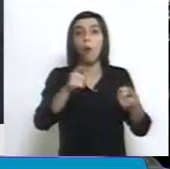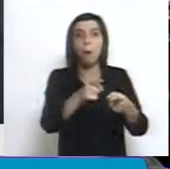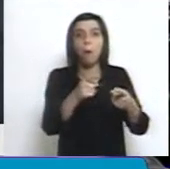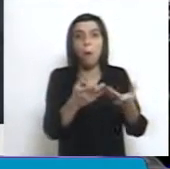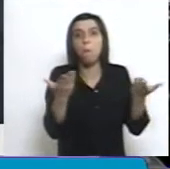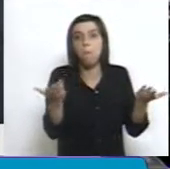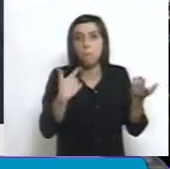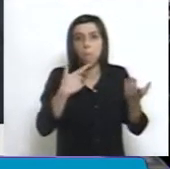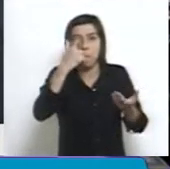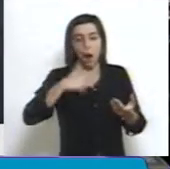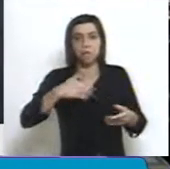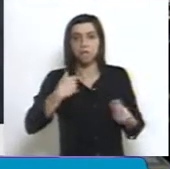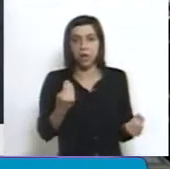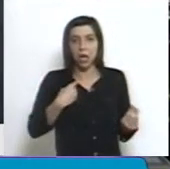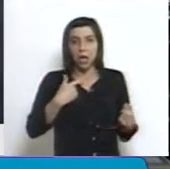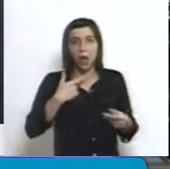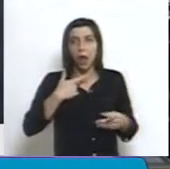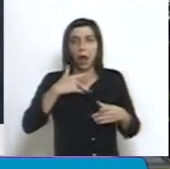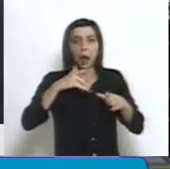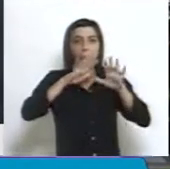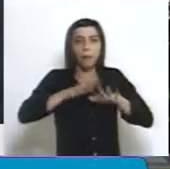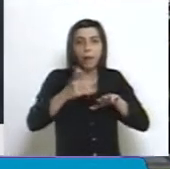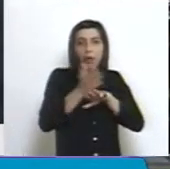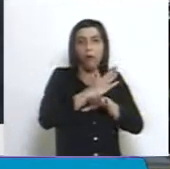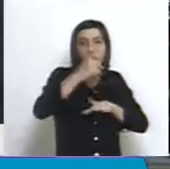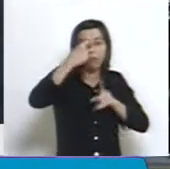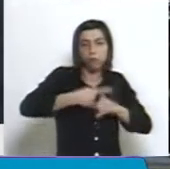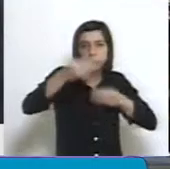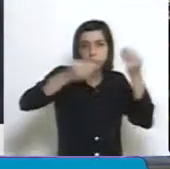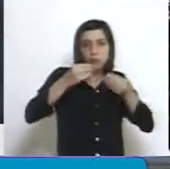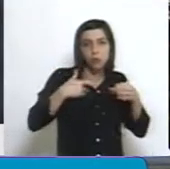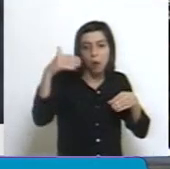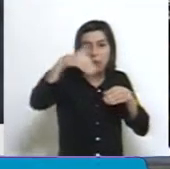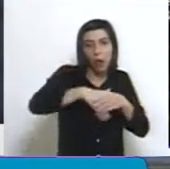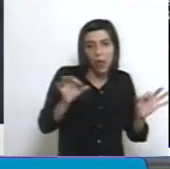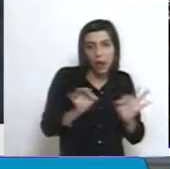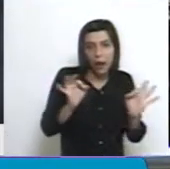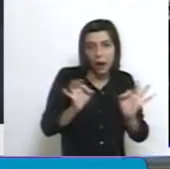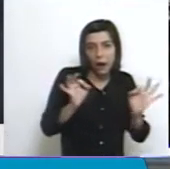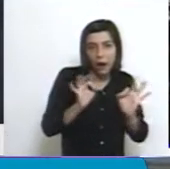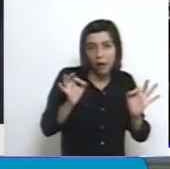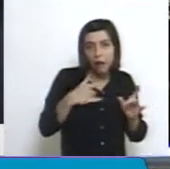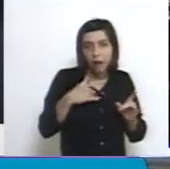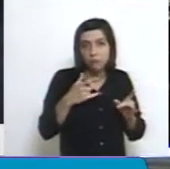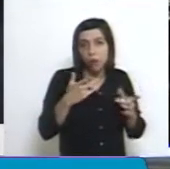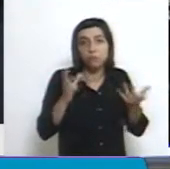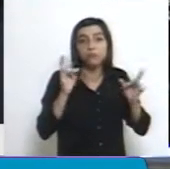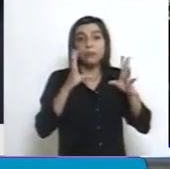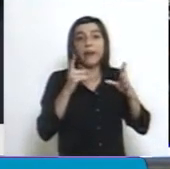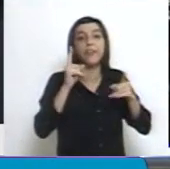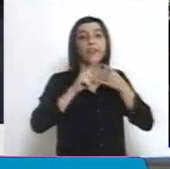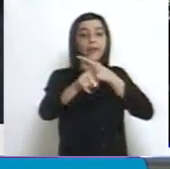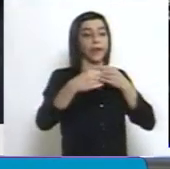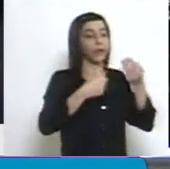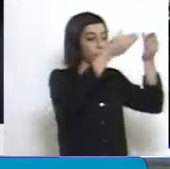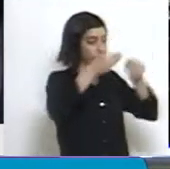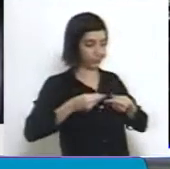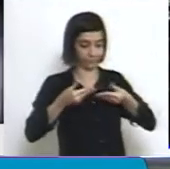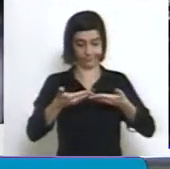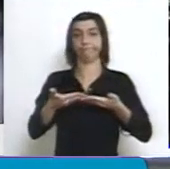de vista, estamos cometiendo un error importante. Estamos de alguna manera